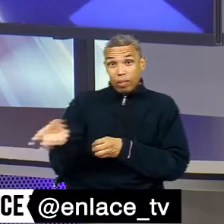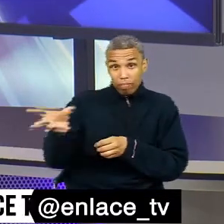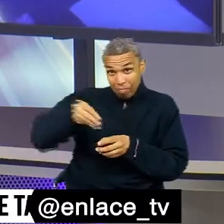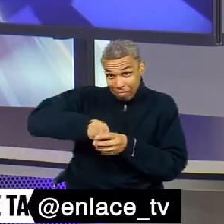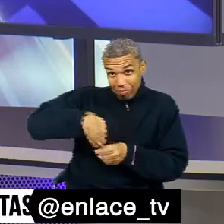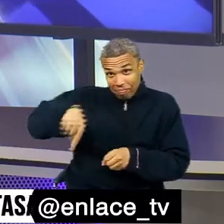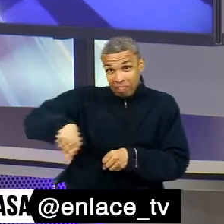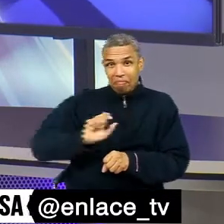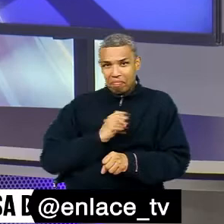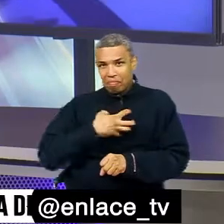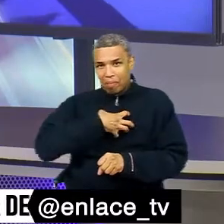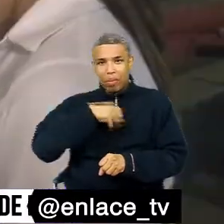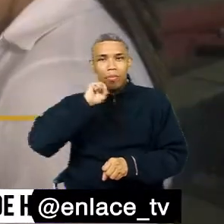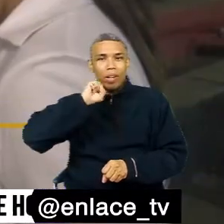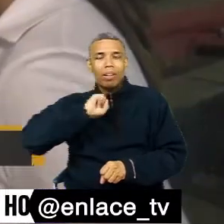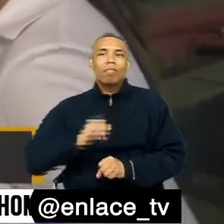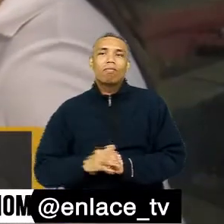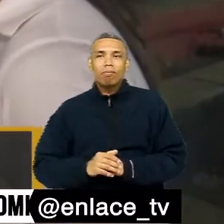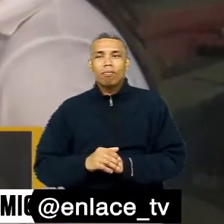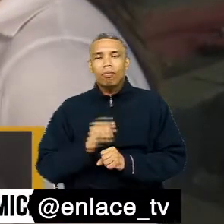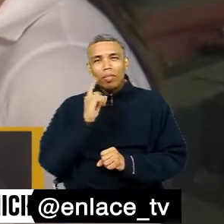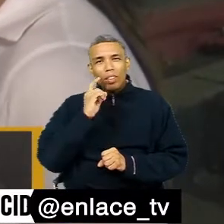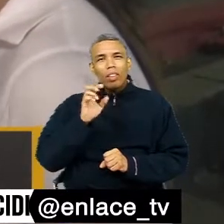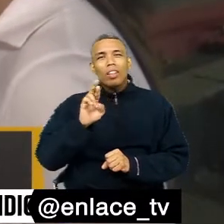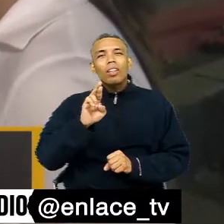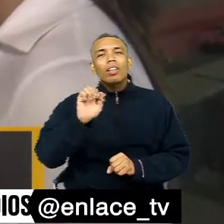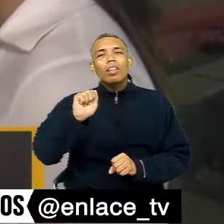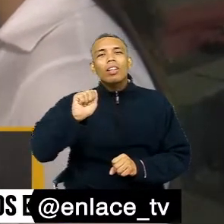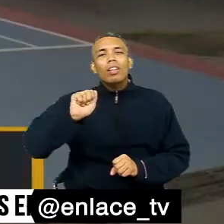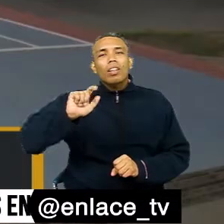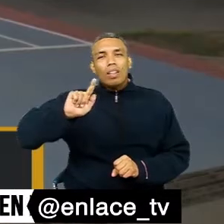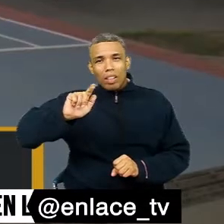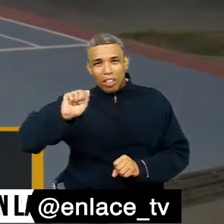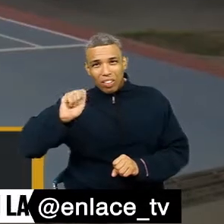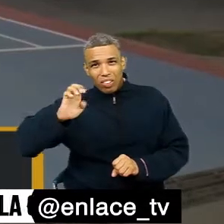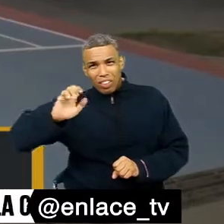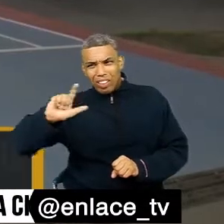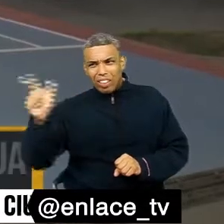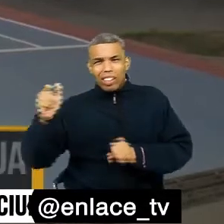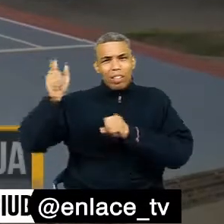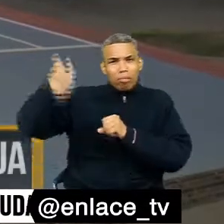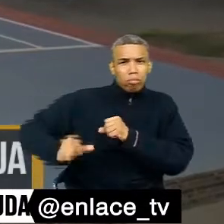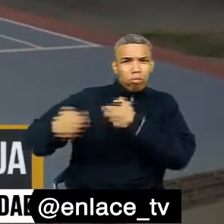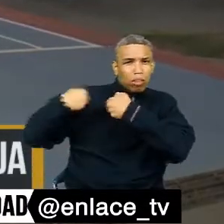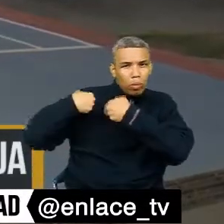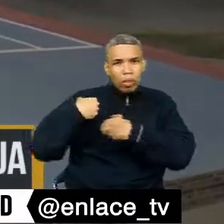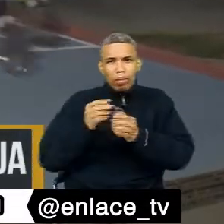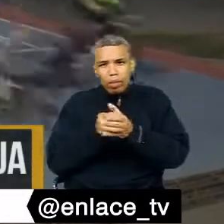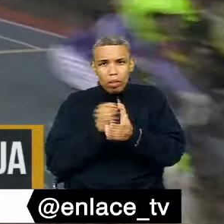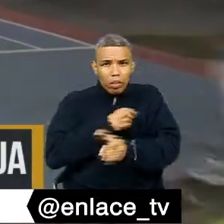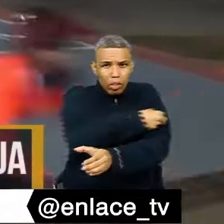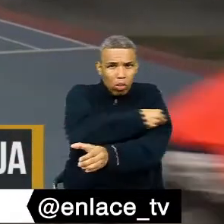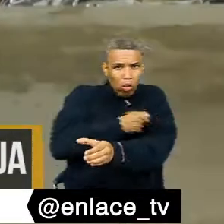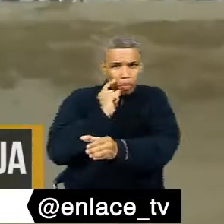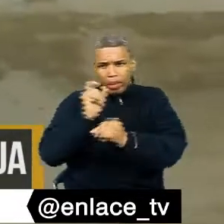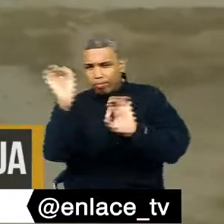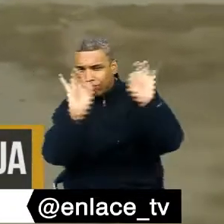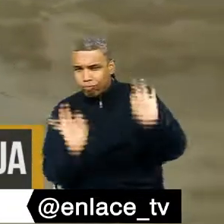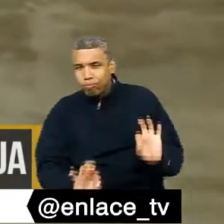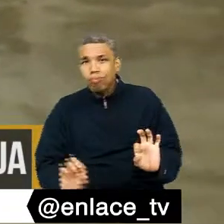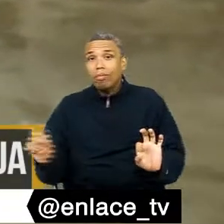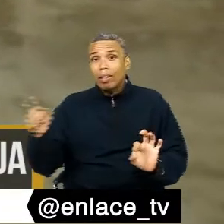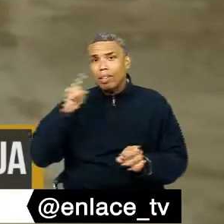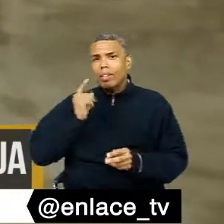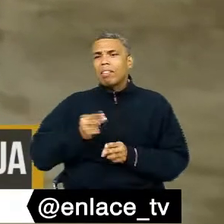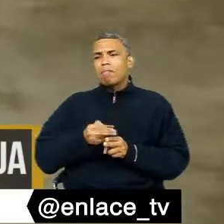Villa Olímpica. Rafael Campo, coordinador de la válida, dijo que esta se realiza con miras a la final que se desarrollará en los